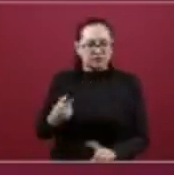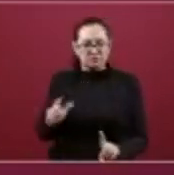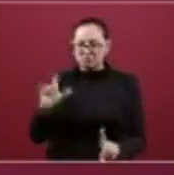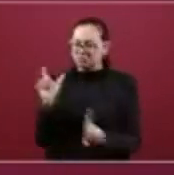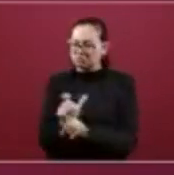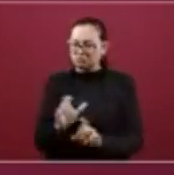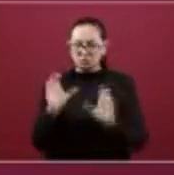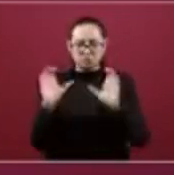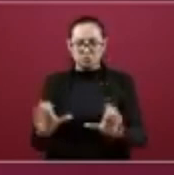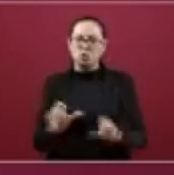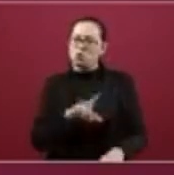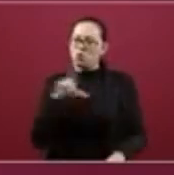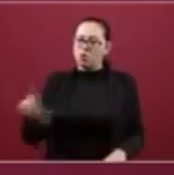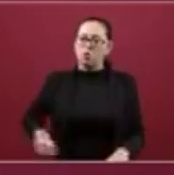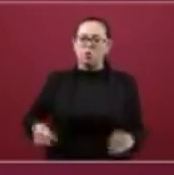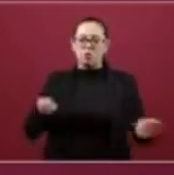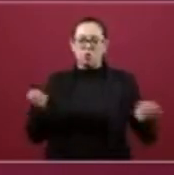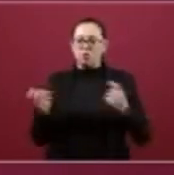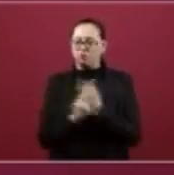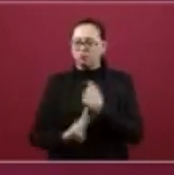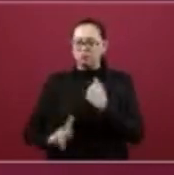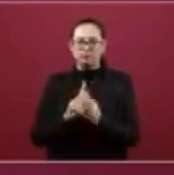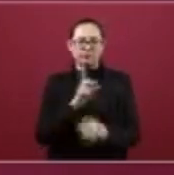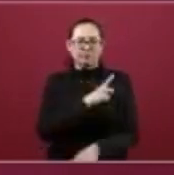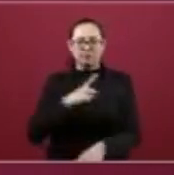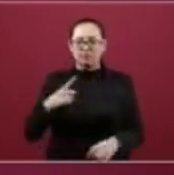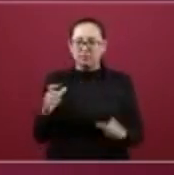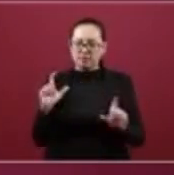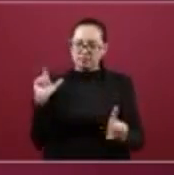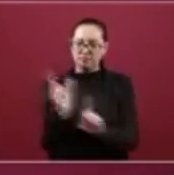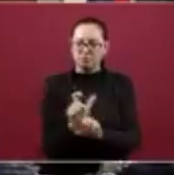el Estado tiene que protegerlos.